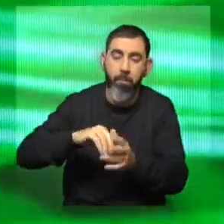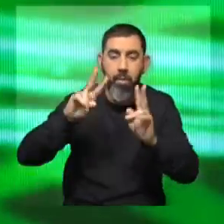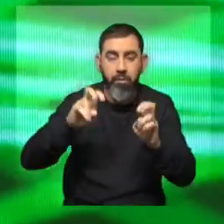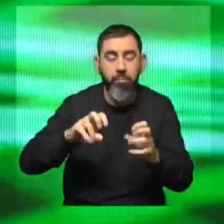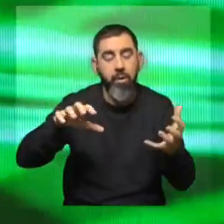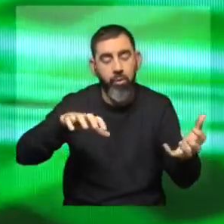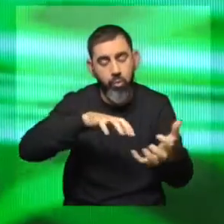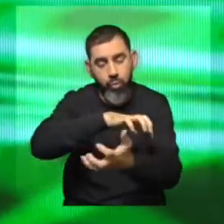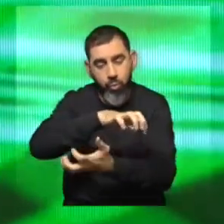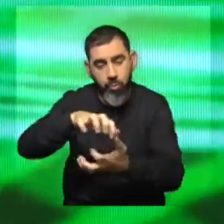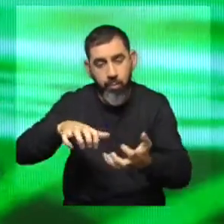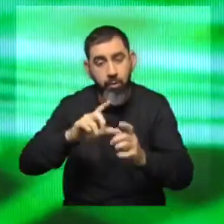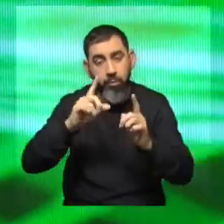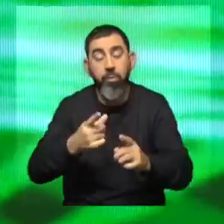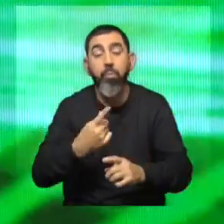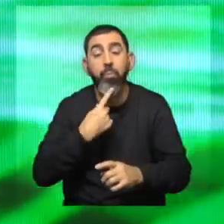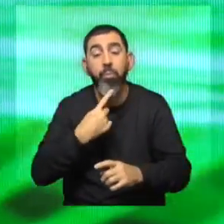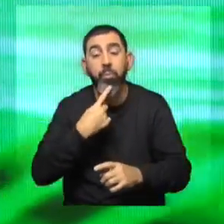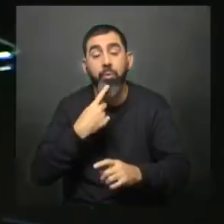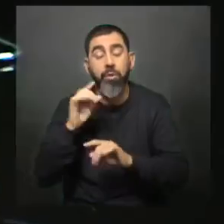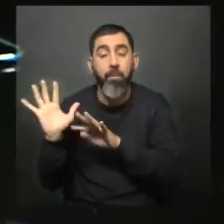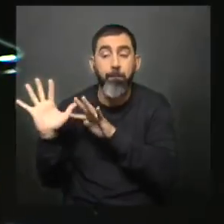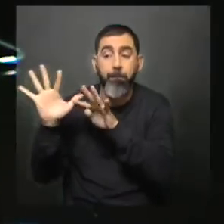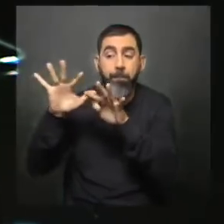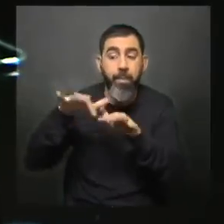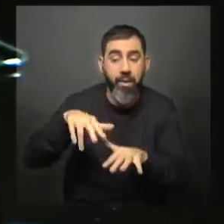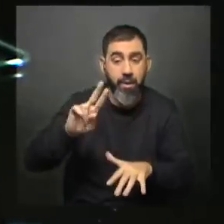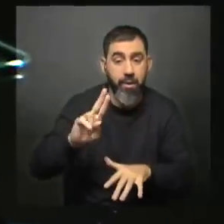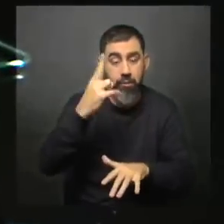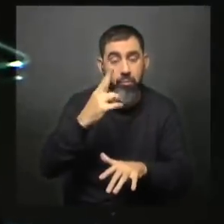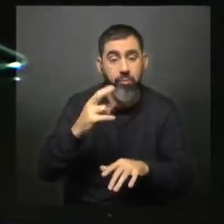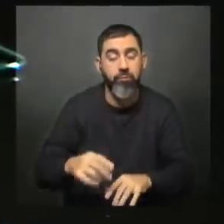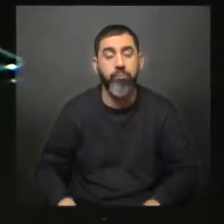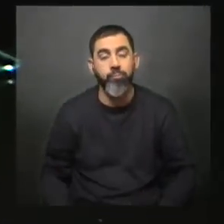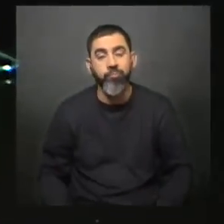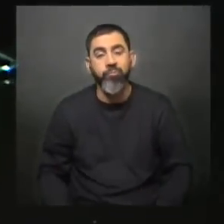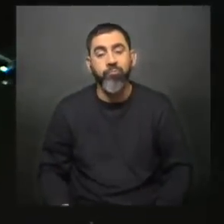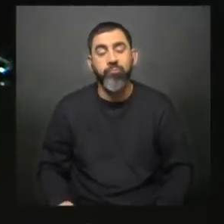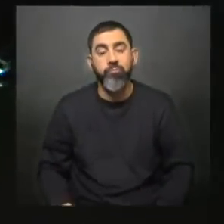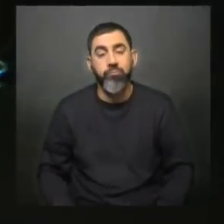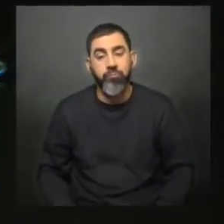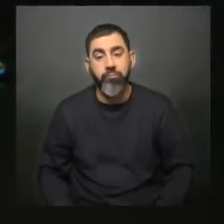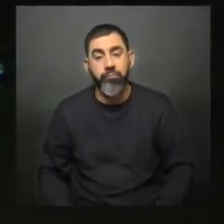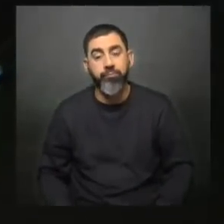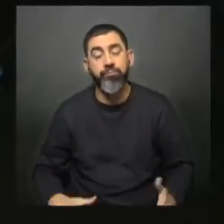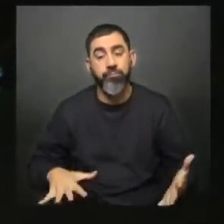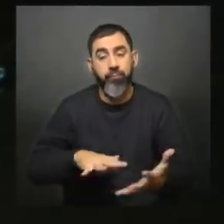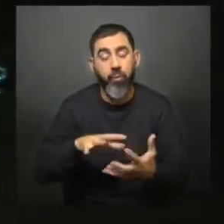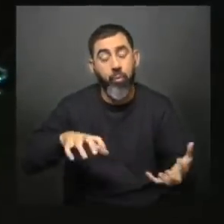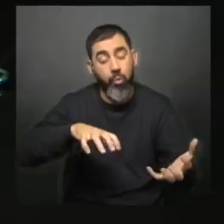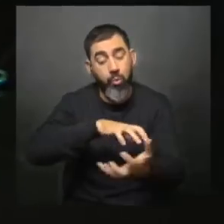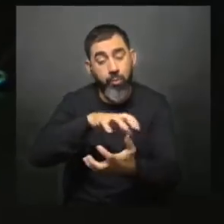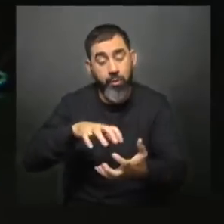de complejidad también por la política migratoria que tenemos en Uruguay que también tiene sus dificultades super compleja